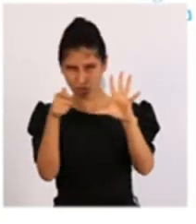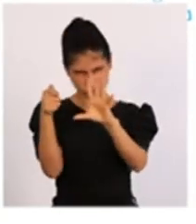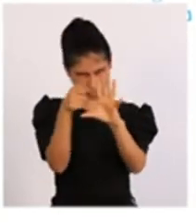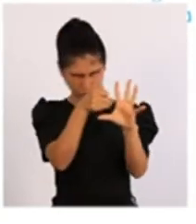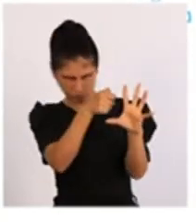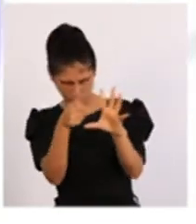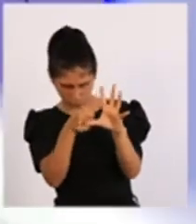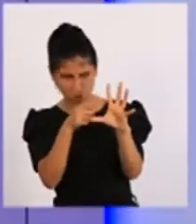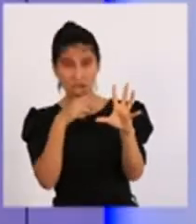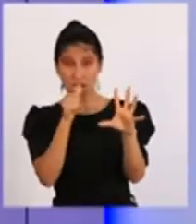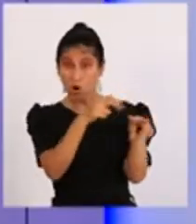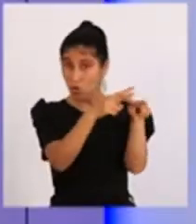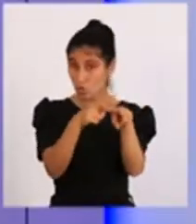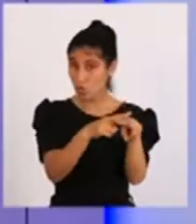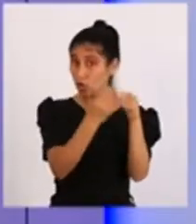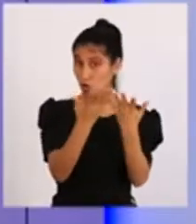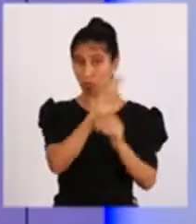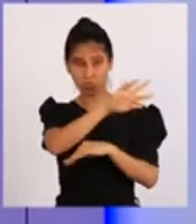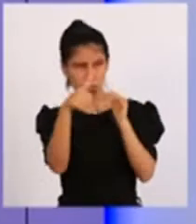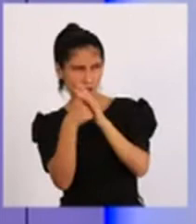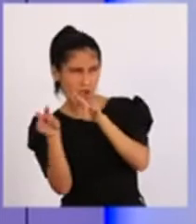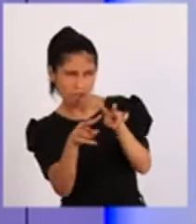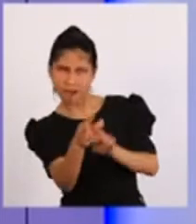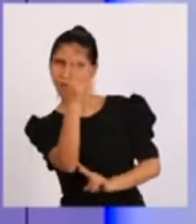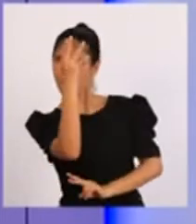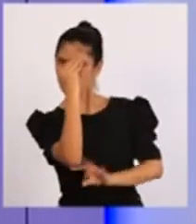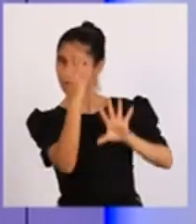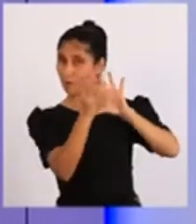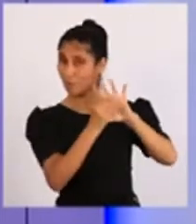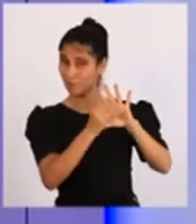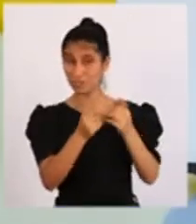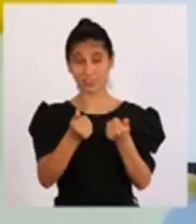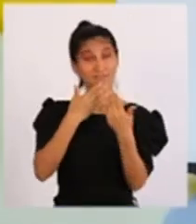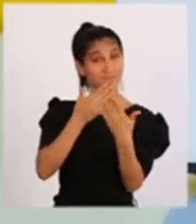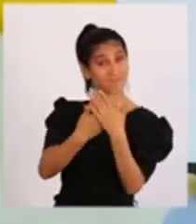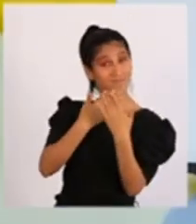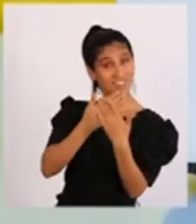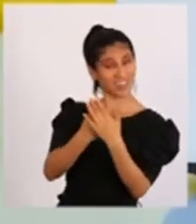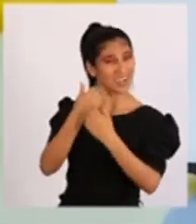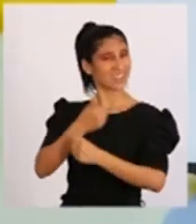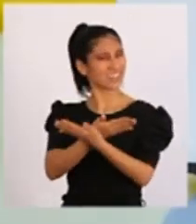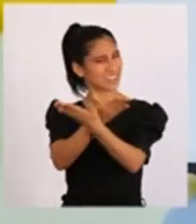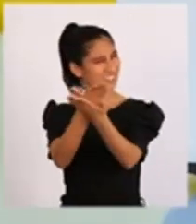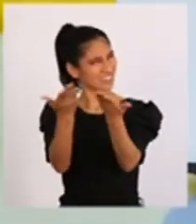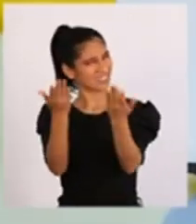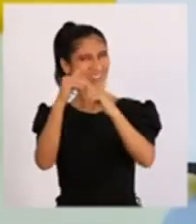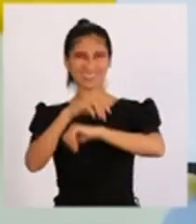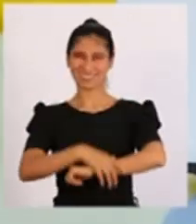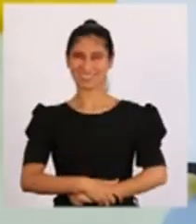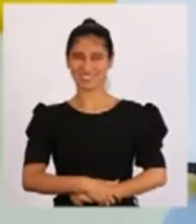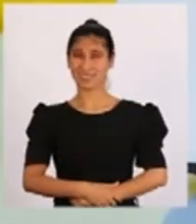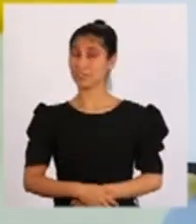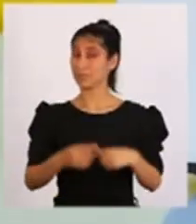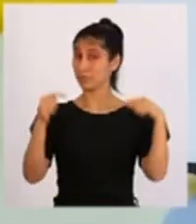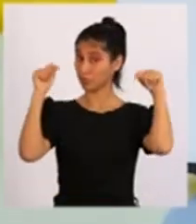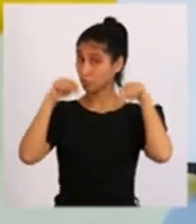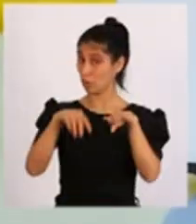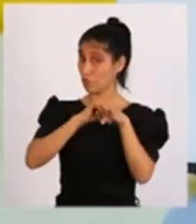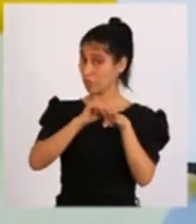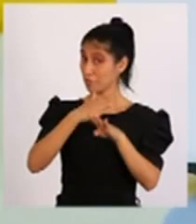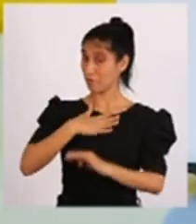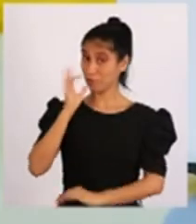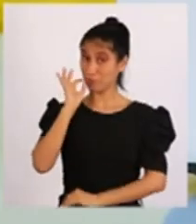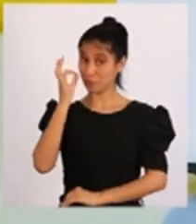agua! Gracias, Mario. Y gracias, Second. Gracias a ustedes. Hoy practiqué mi